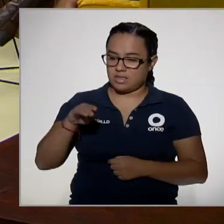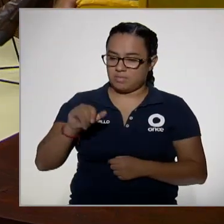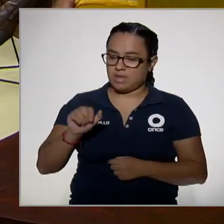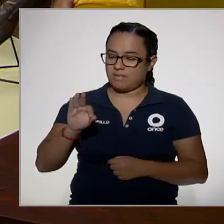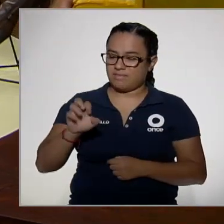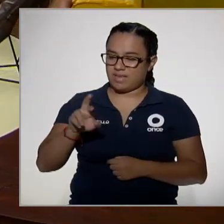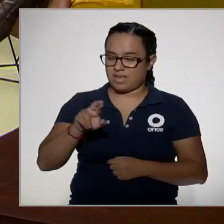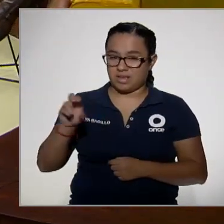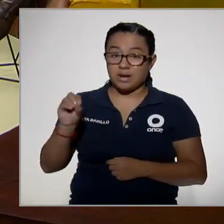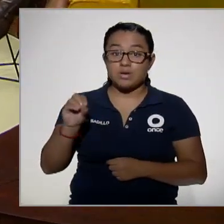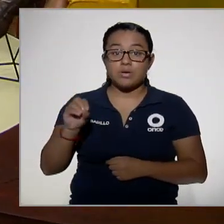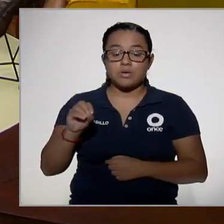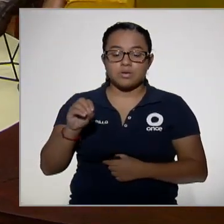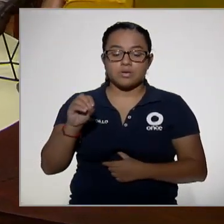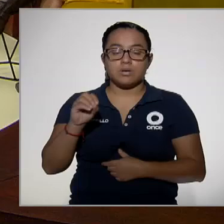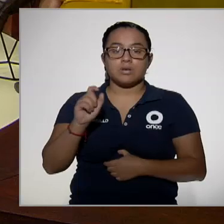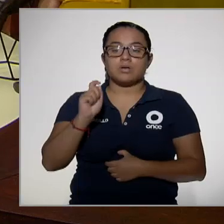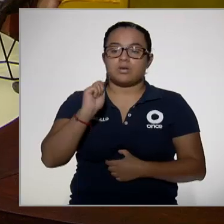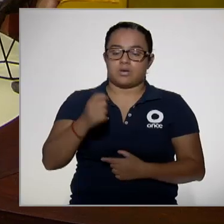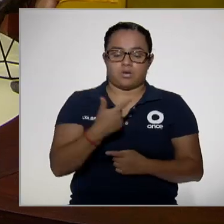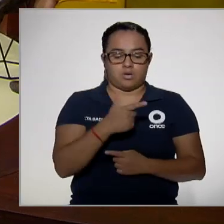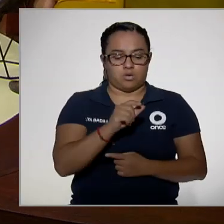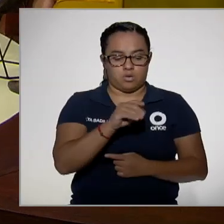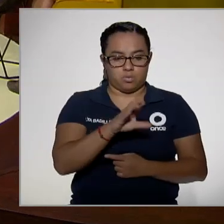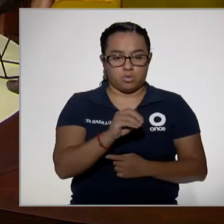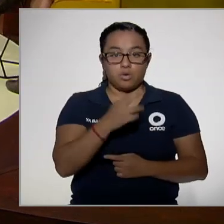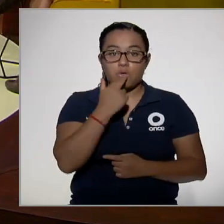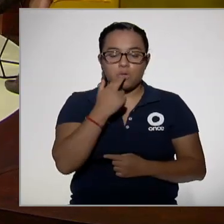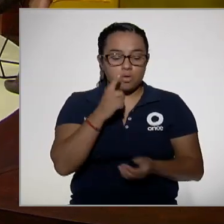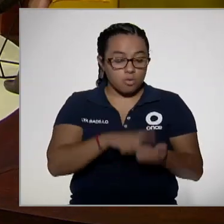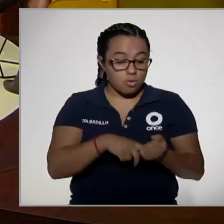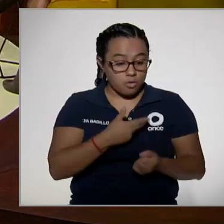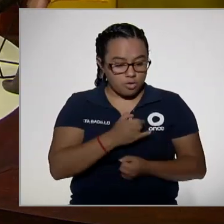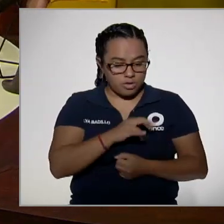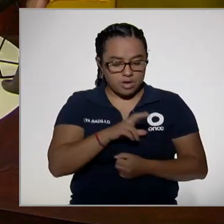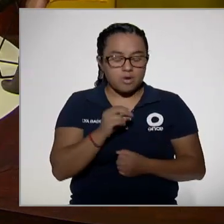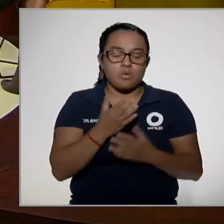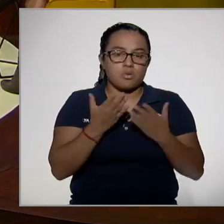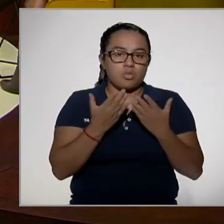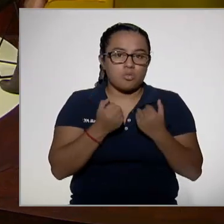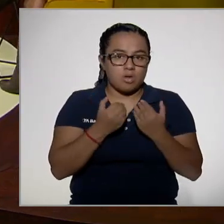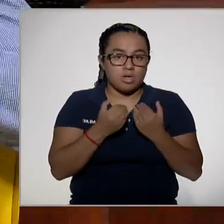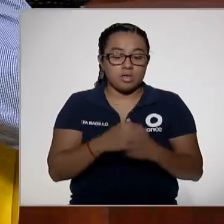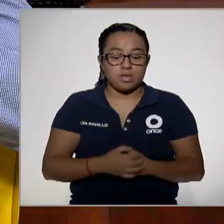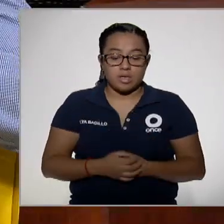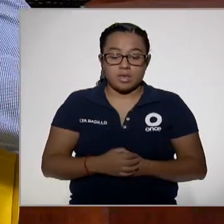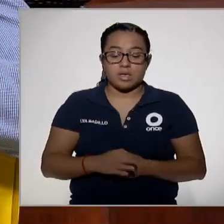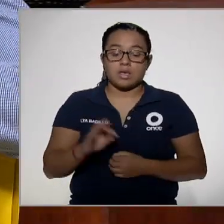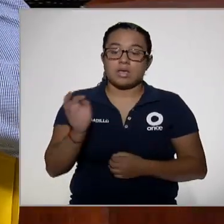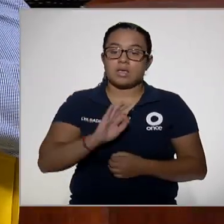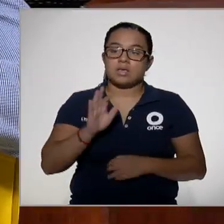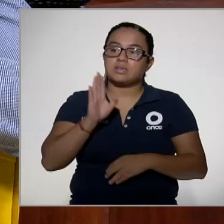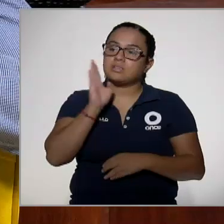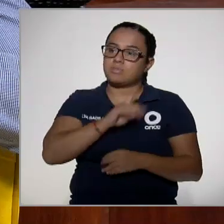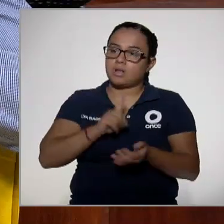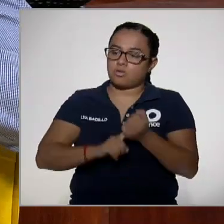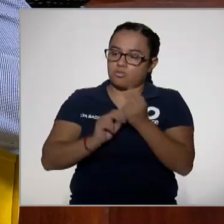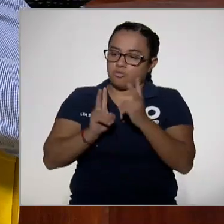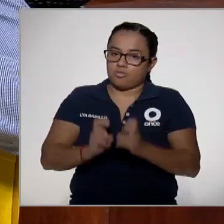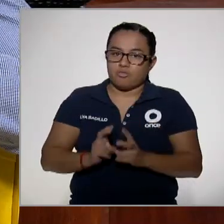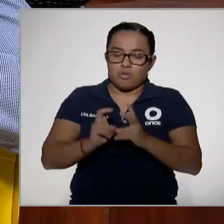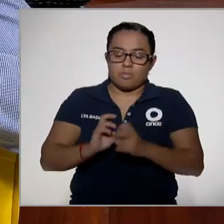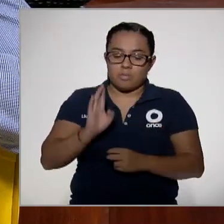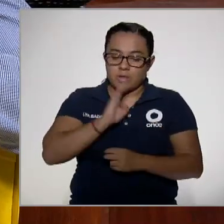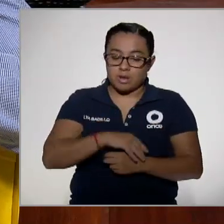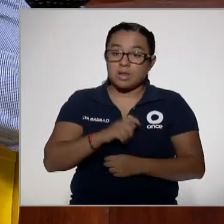ya lo explicamos es a los glóbulos rojos no le está llegando hierro no puede ser una de las causas es forma la absorción y entonces